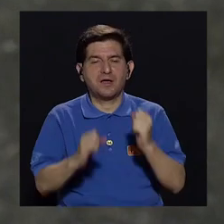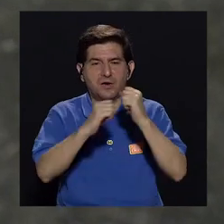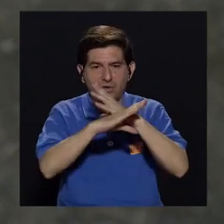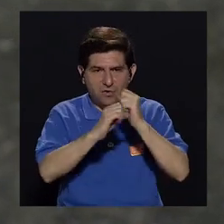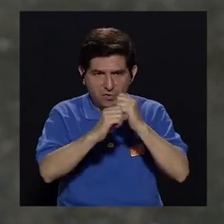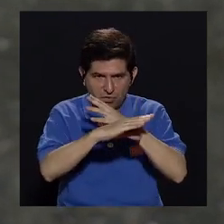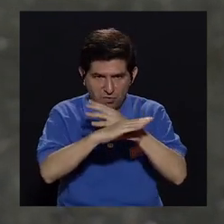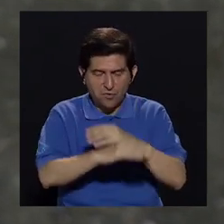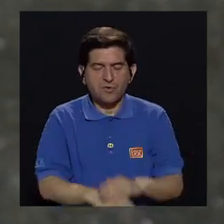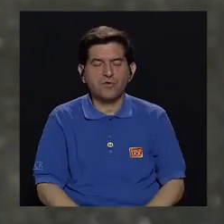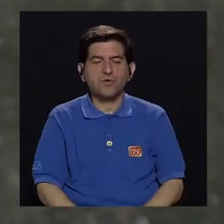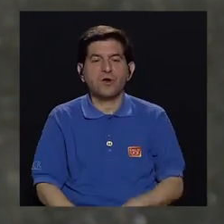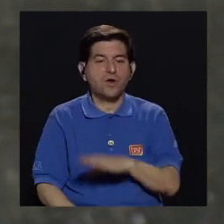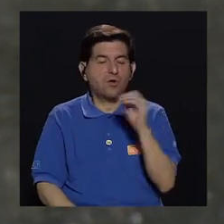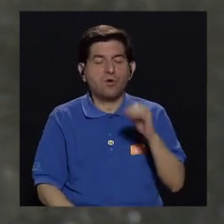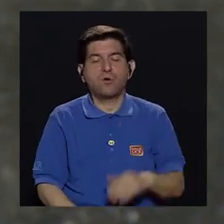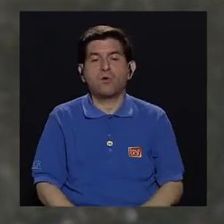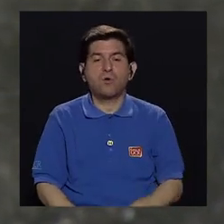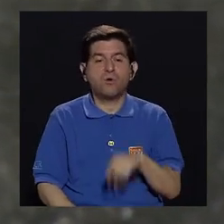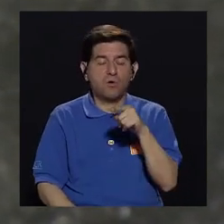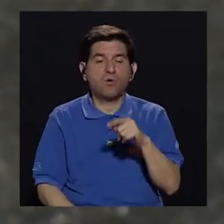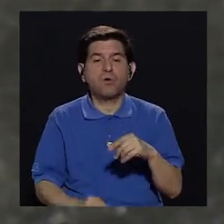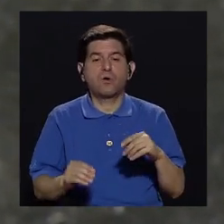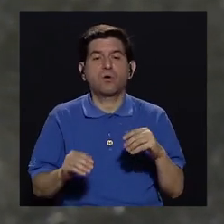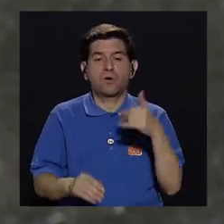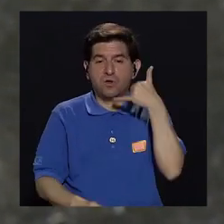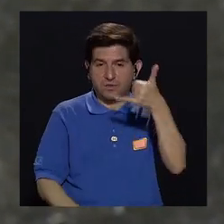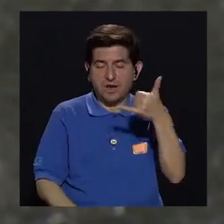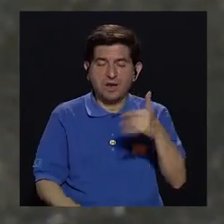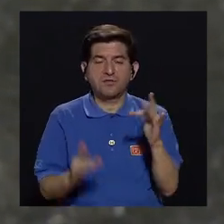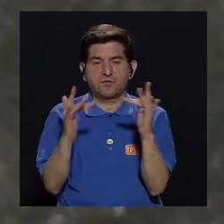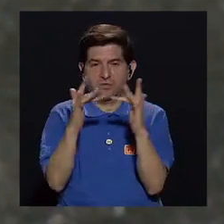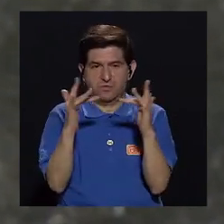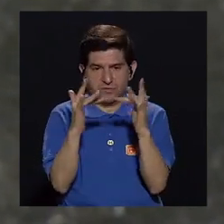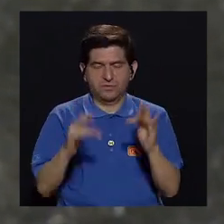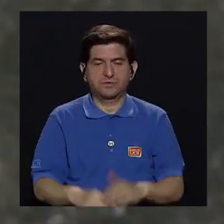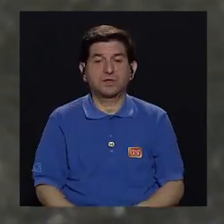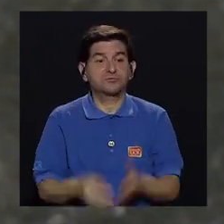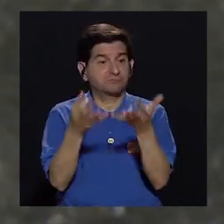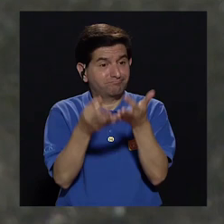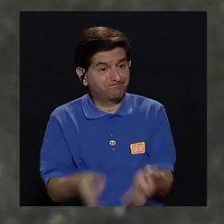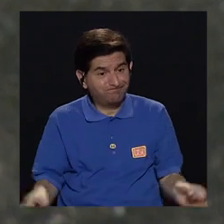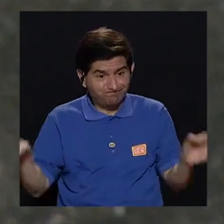electrónico o un teléfono donde se les pueda contactar. Eso es fundamental para poder